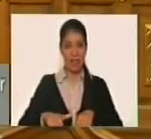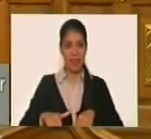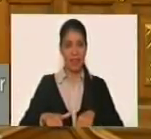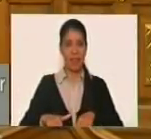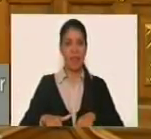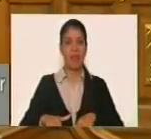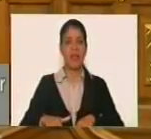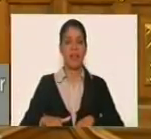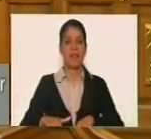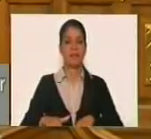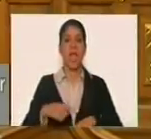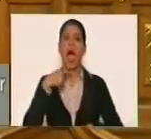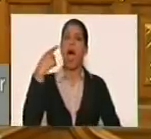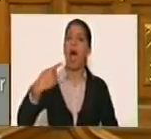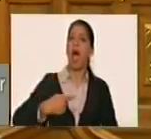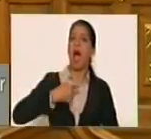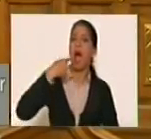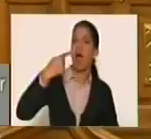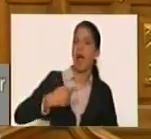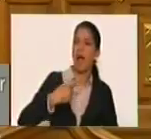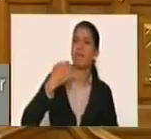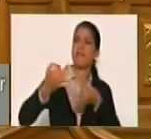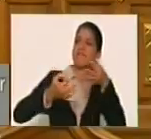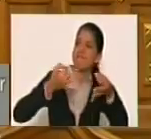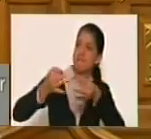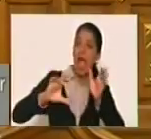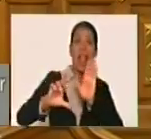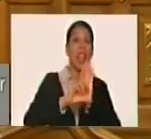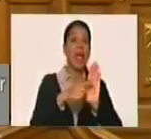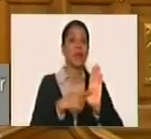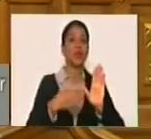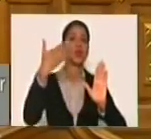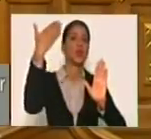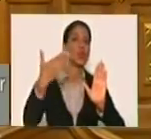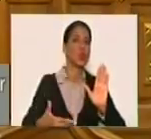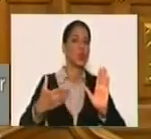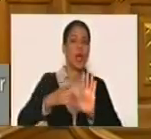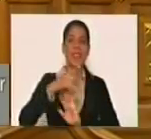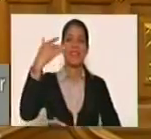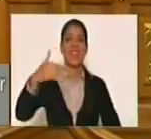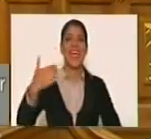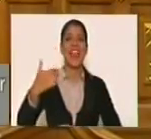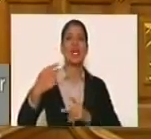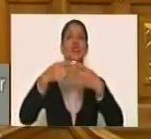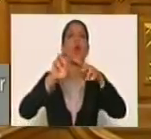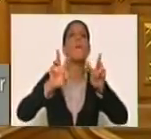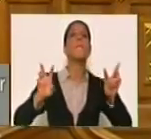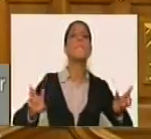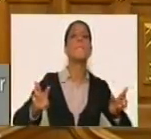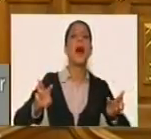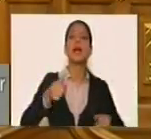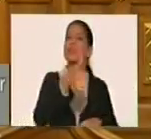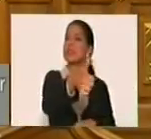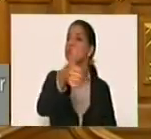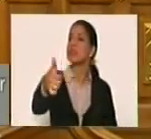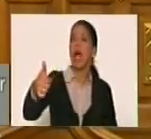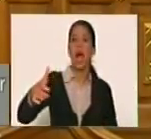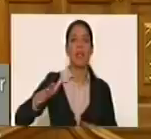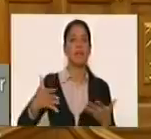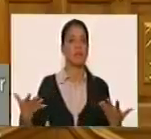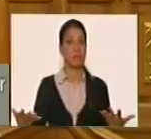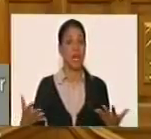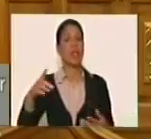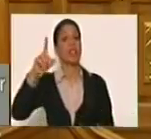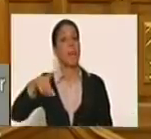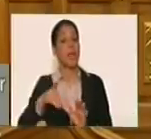lo importante del contenido de esta ley, el derecho a la paz como un derecho colectivo de los pueblos, pero también